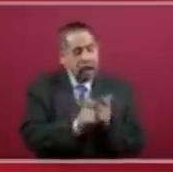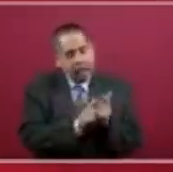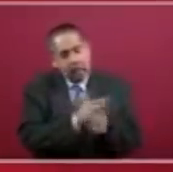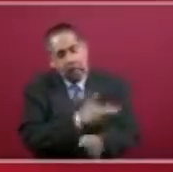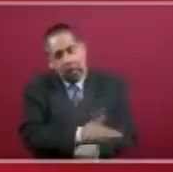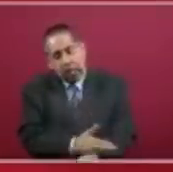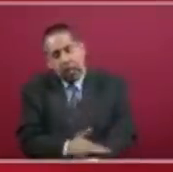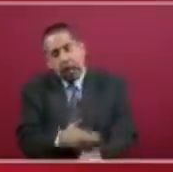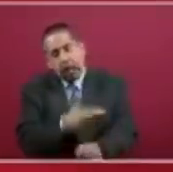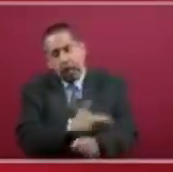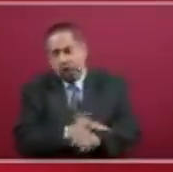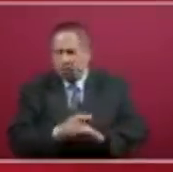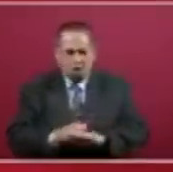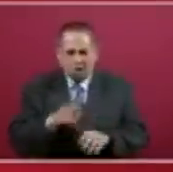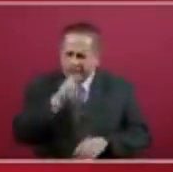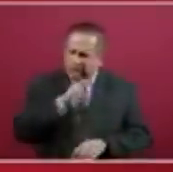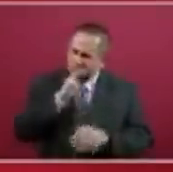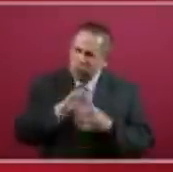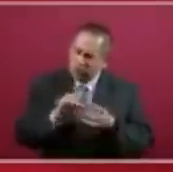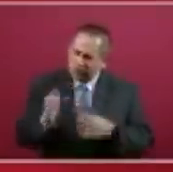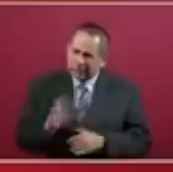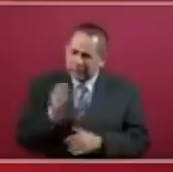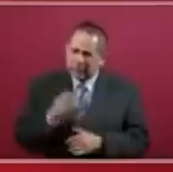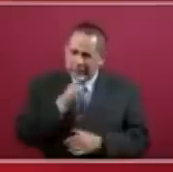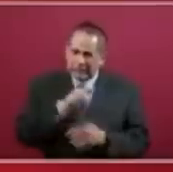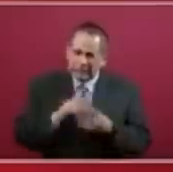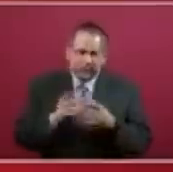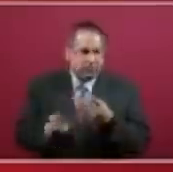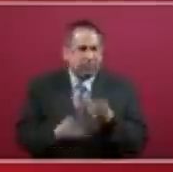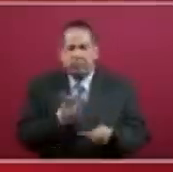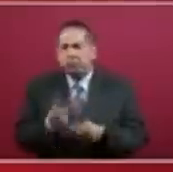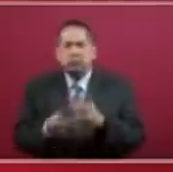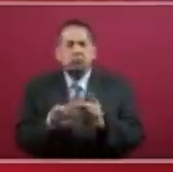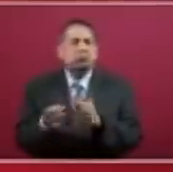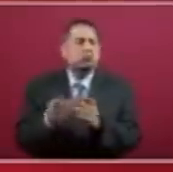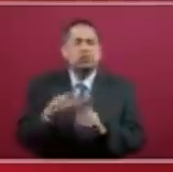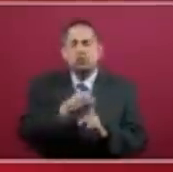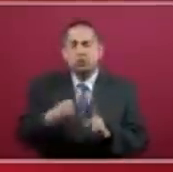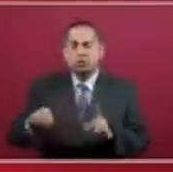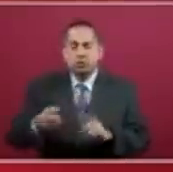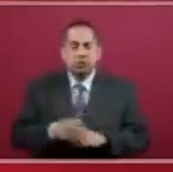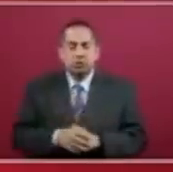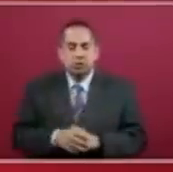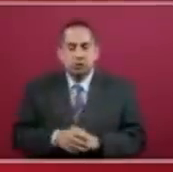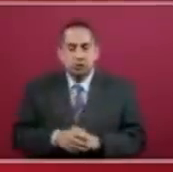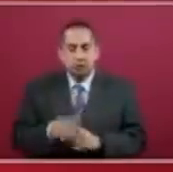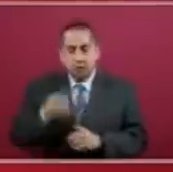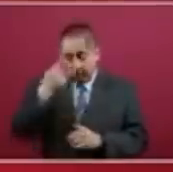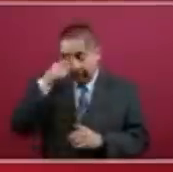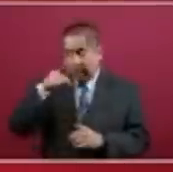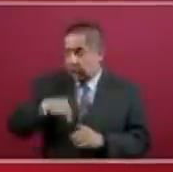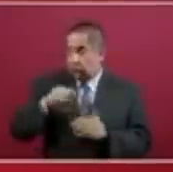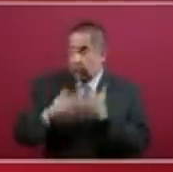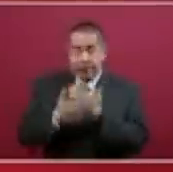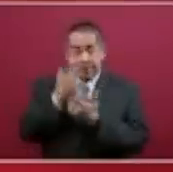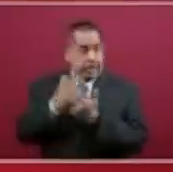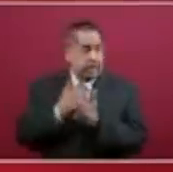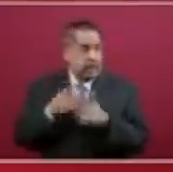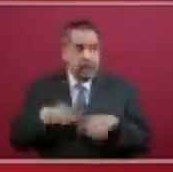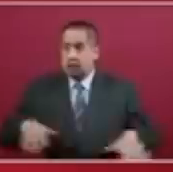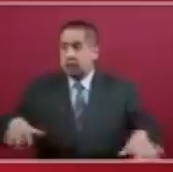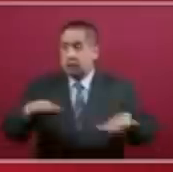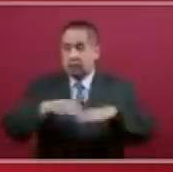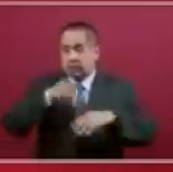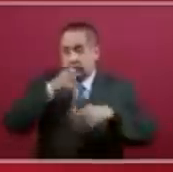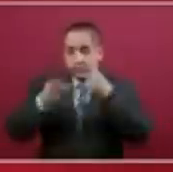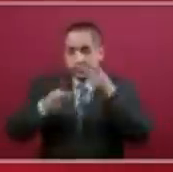Entonces, de inmediato se pregunta aquí, para eso es la reunión de la mañana,